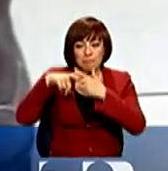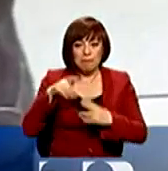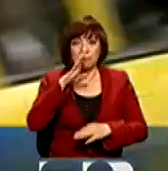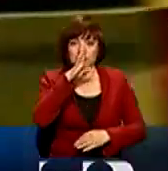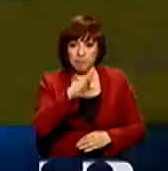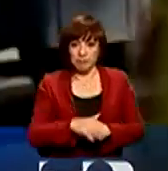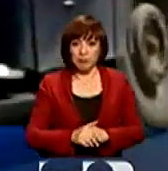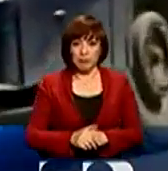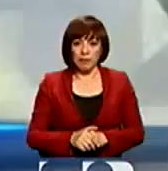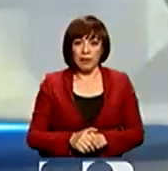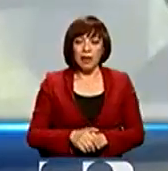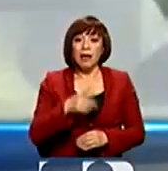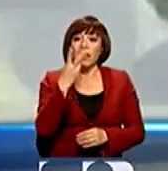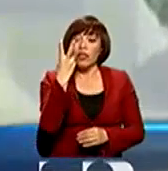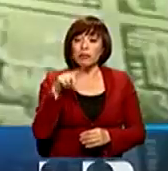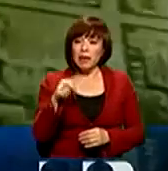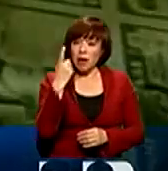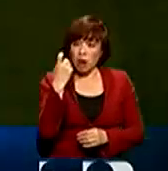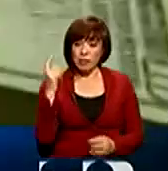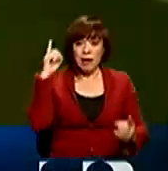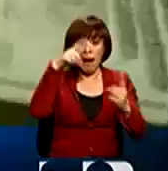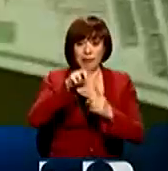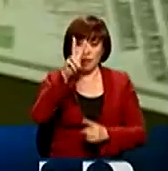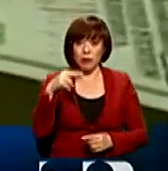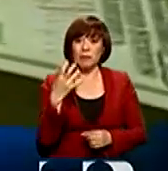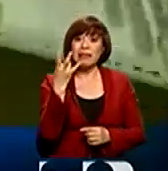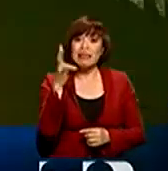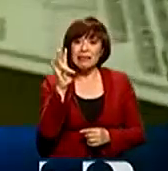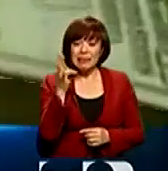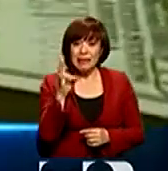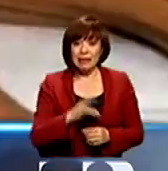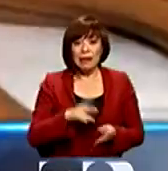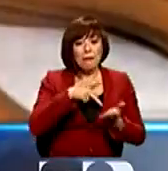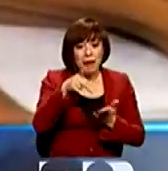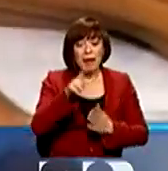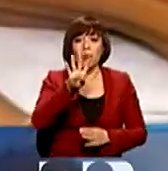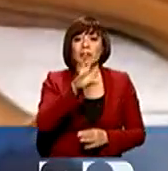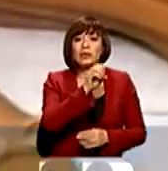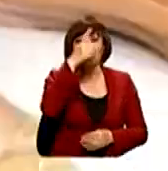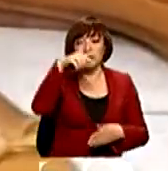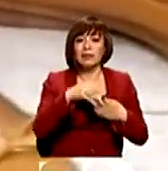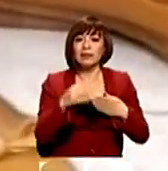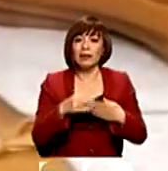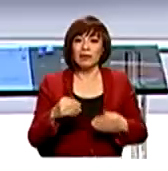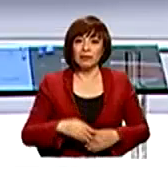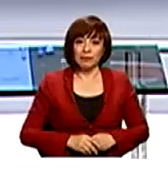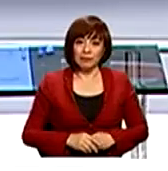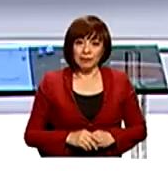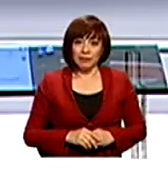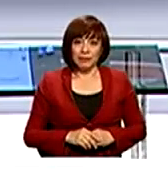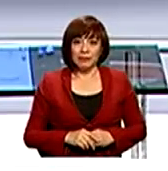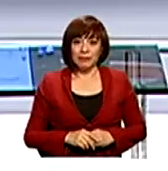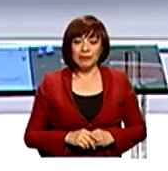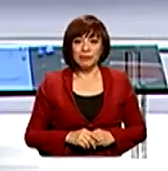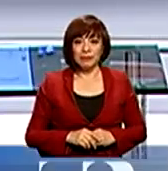total, desde el 2011 al 2017, consiguió más de 400 millones de dólares en contratos. Dayana Monroy, 24 horas.